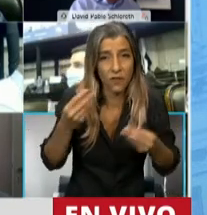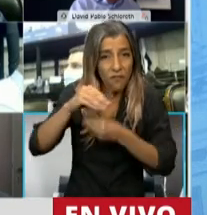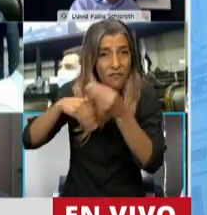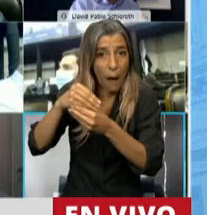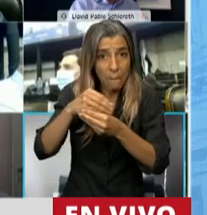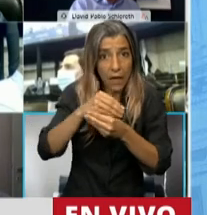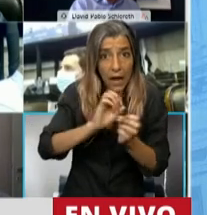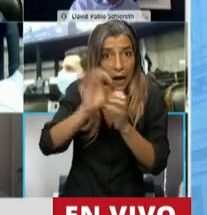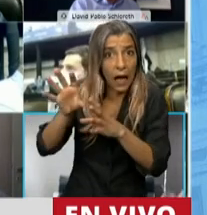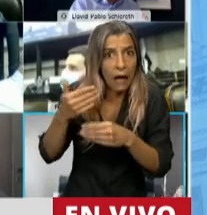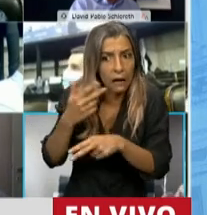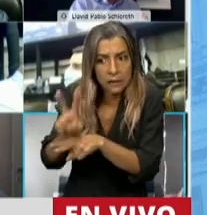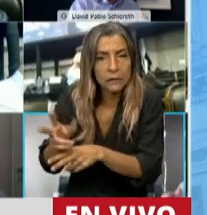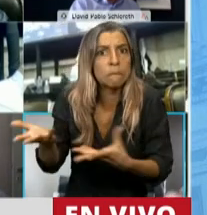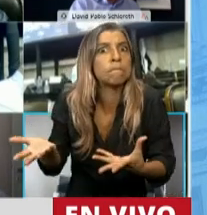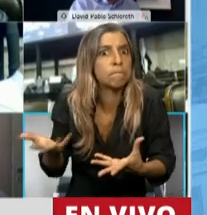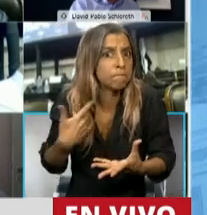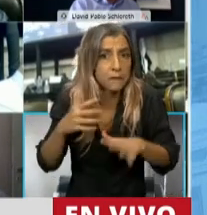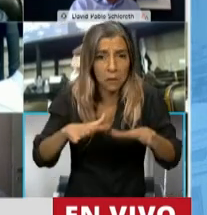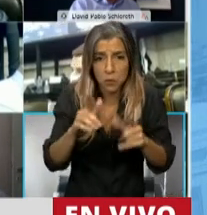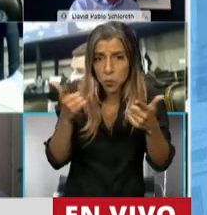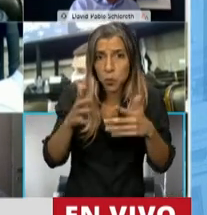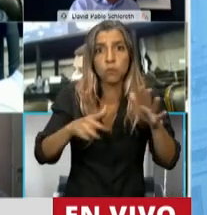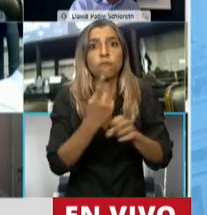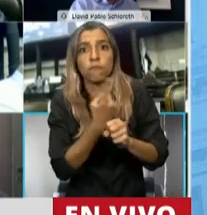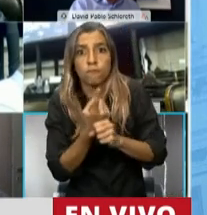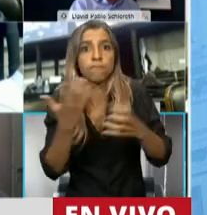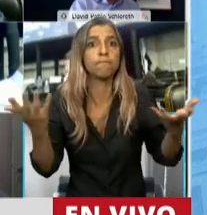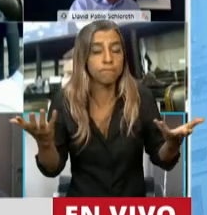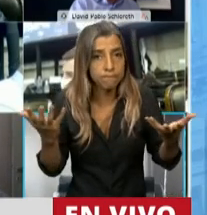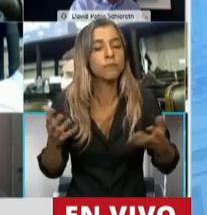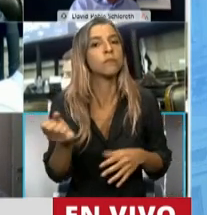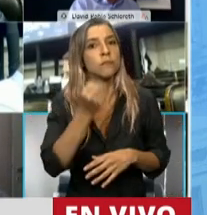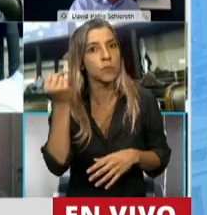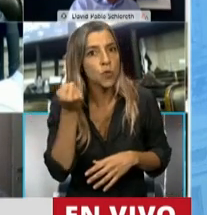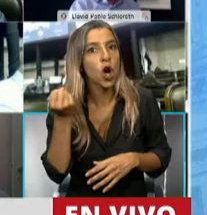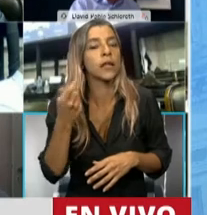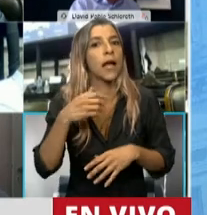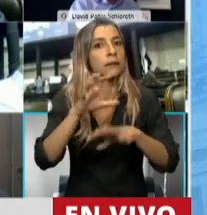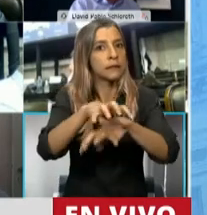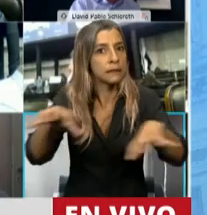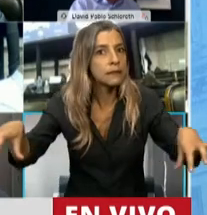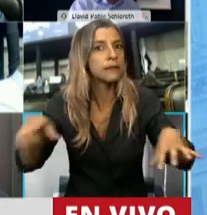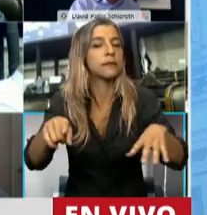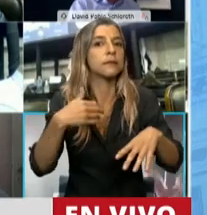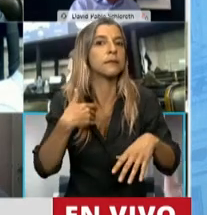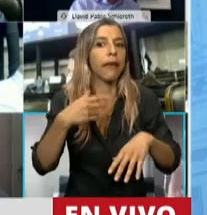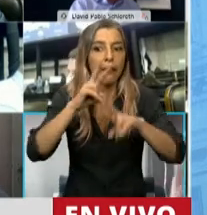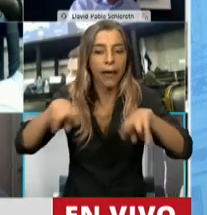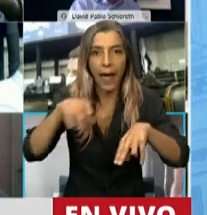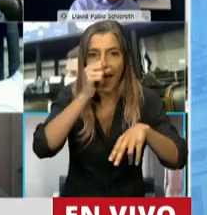de su entorno más cercano. Es importante destacar, presidente, que los jardines maternales, además de importantes herramientas para